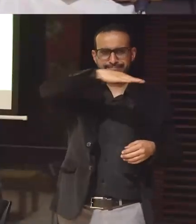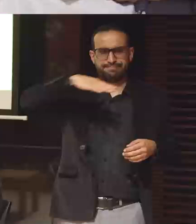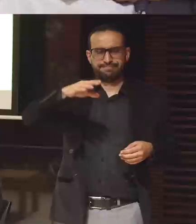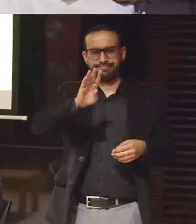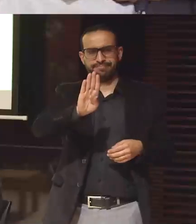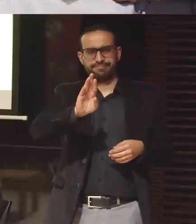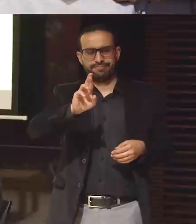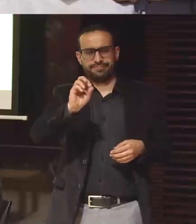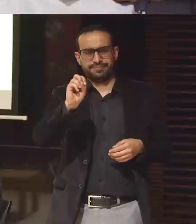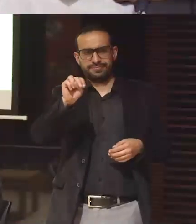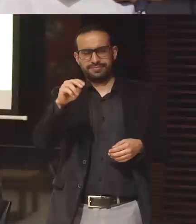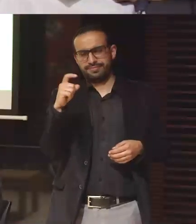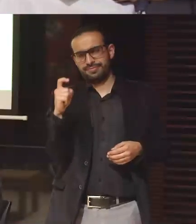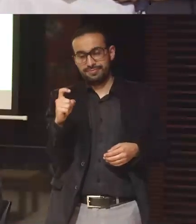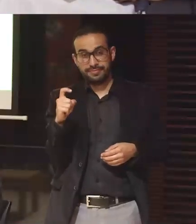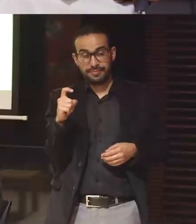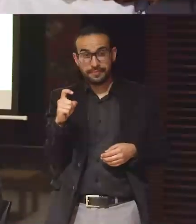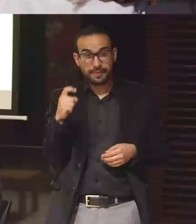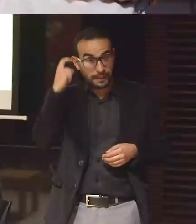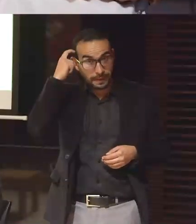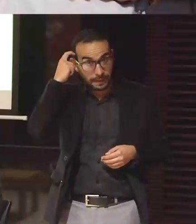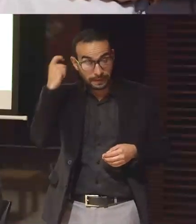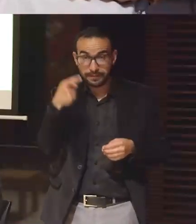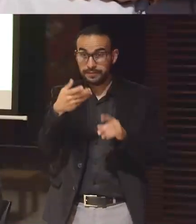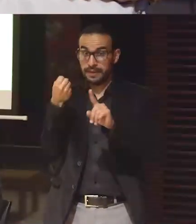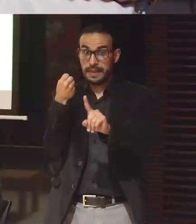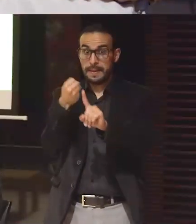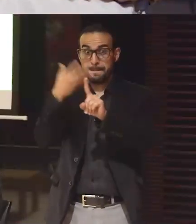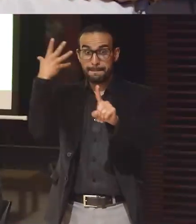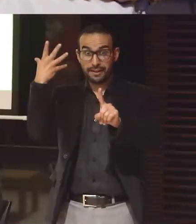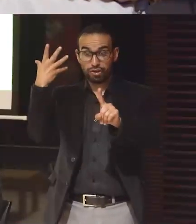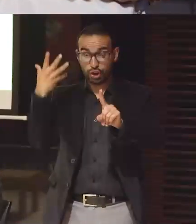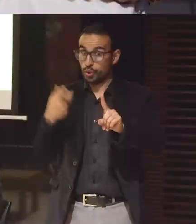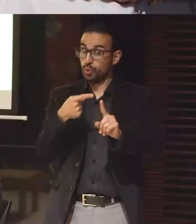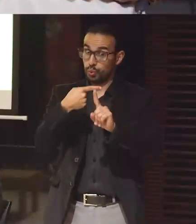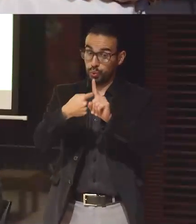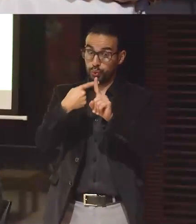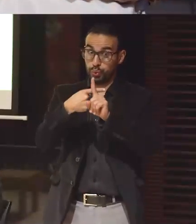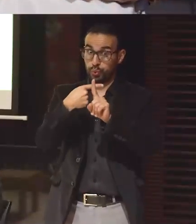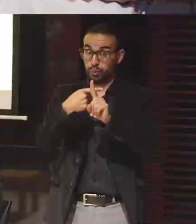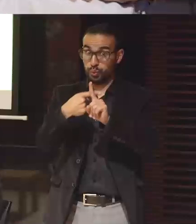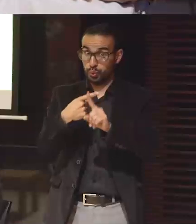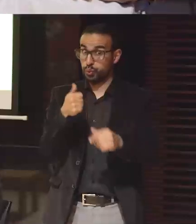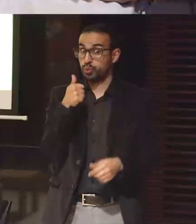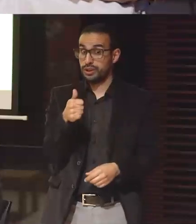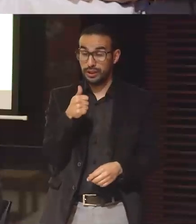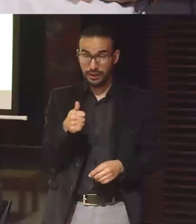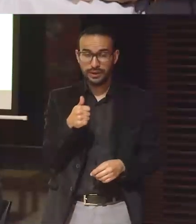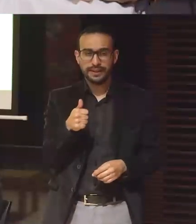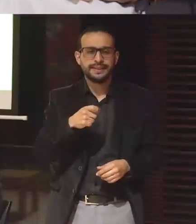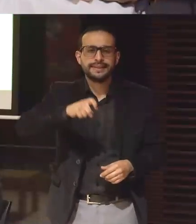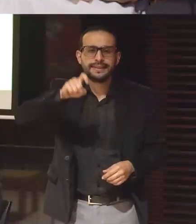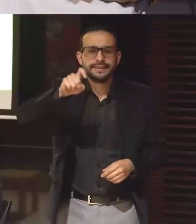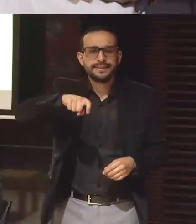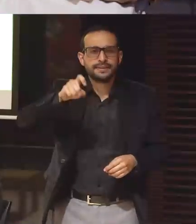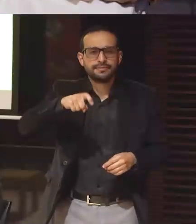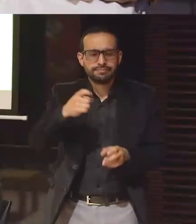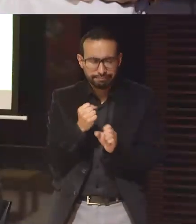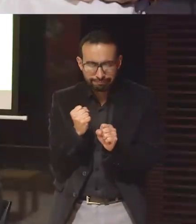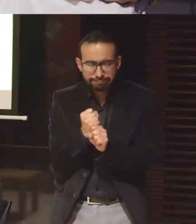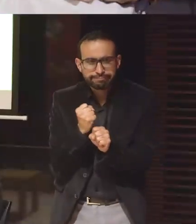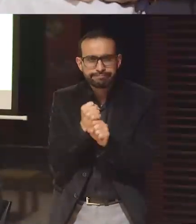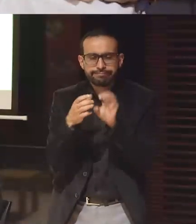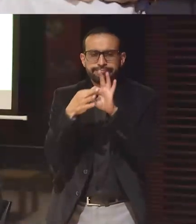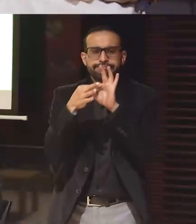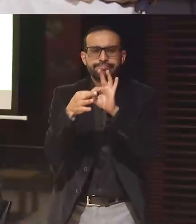poder realmente tener un impacto más allá de la recuperación urbana y arquitectónica, requiere sí o sí un trabajo vinculado con la